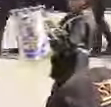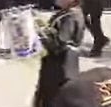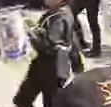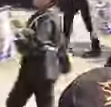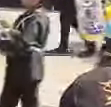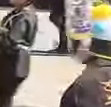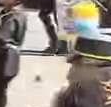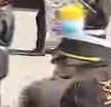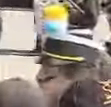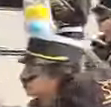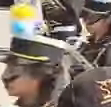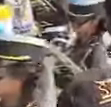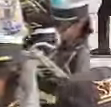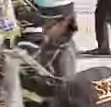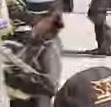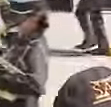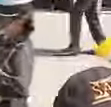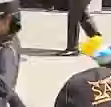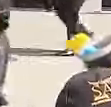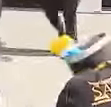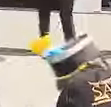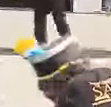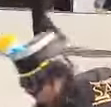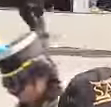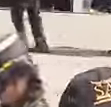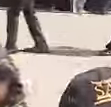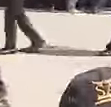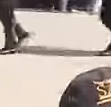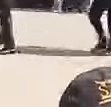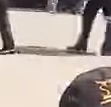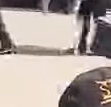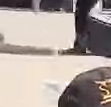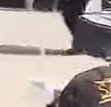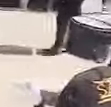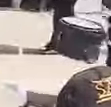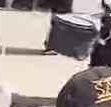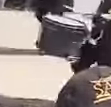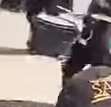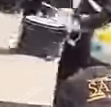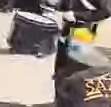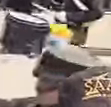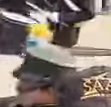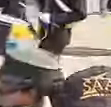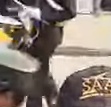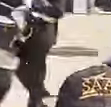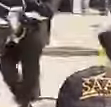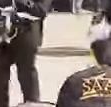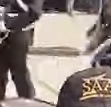Thank you.